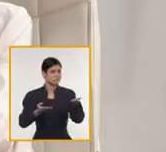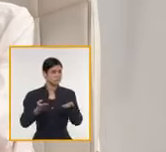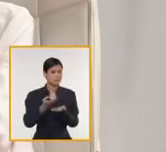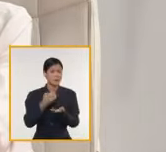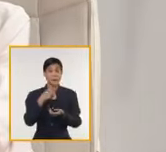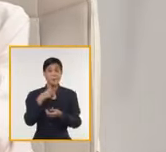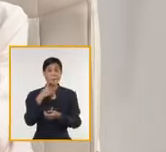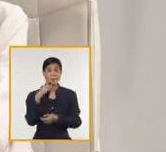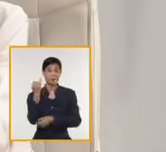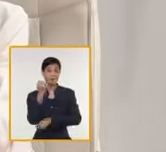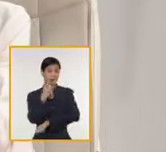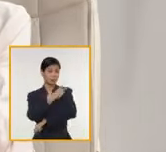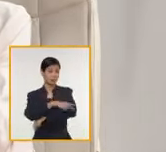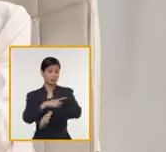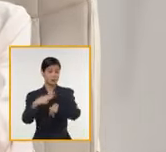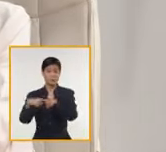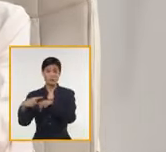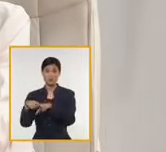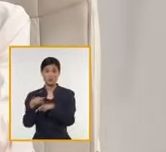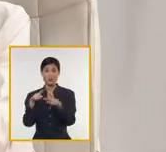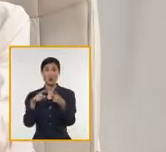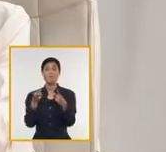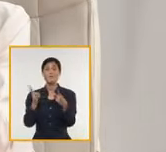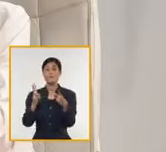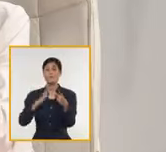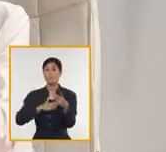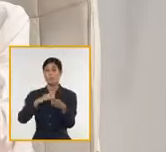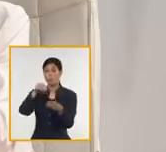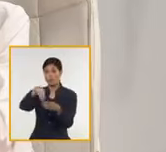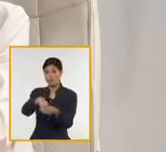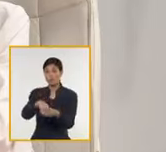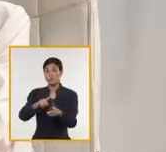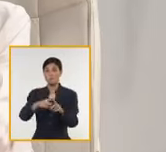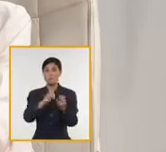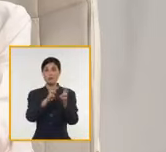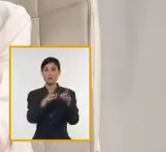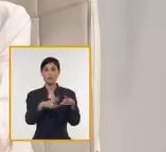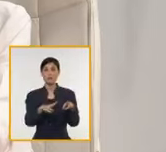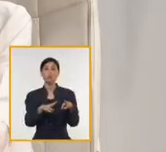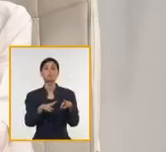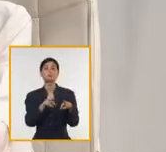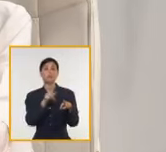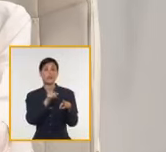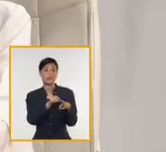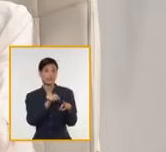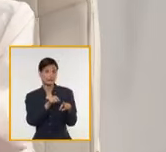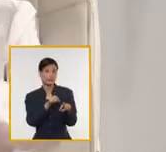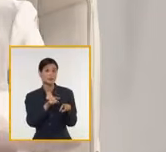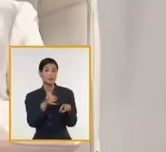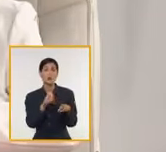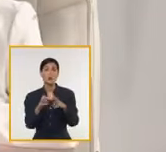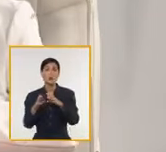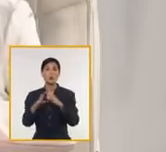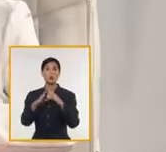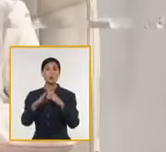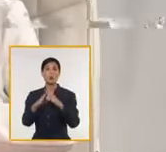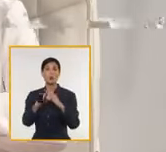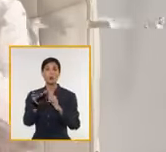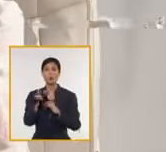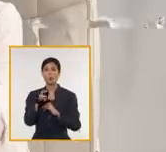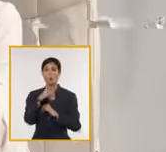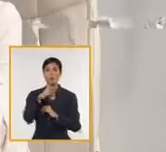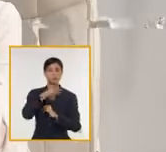internacionales, consolidada en sitios de redes sociales, pero consolidada también en las comunidades. Hubo un momento en el